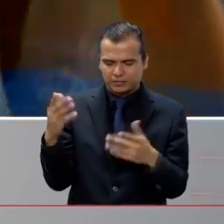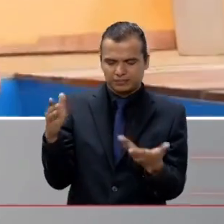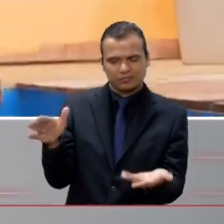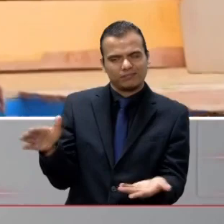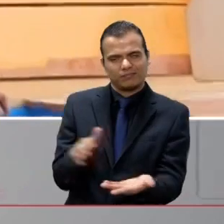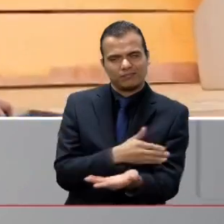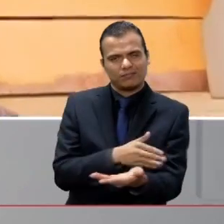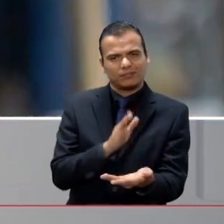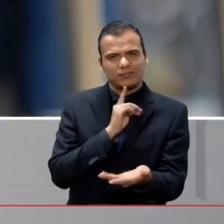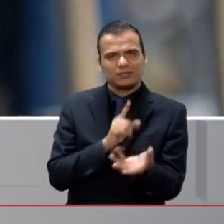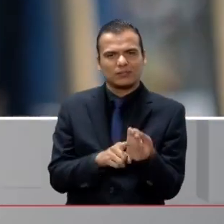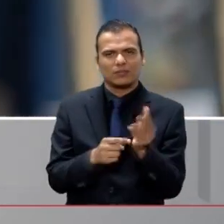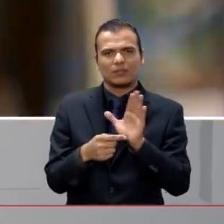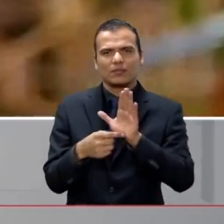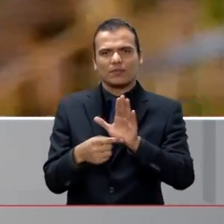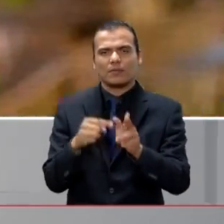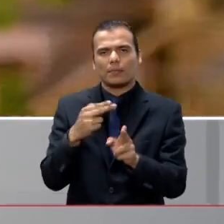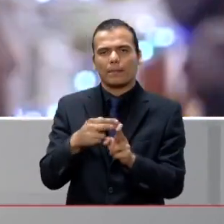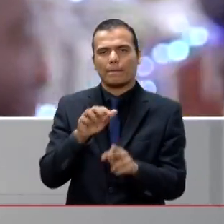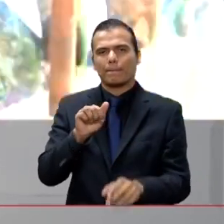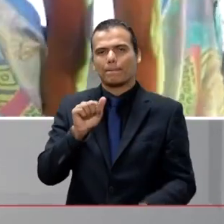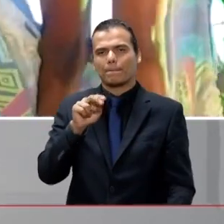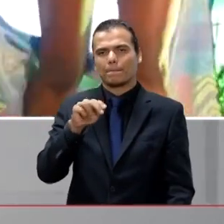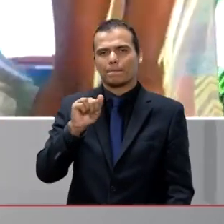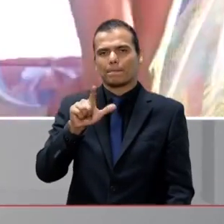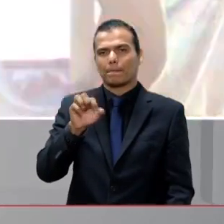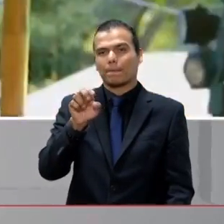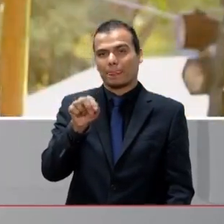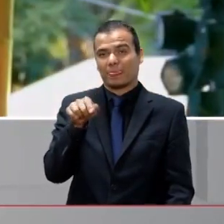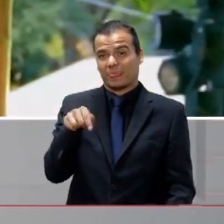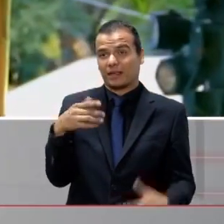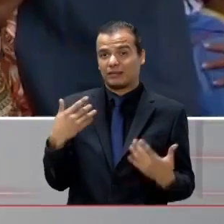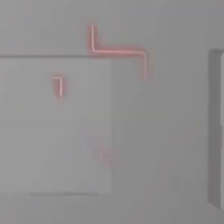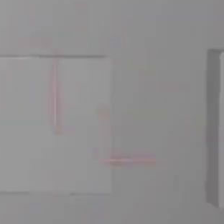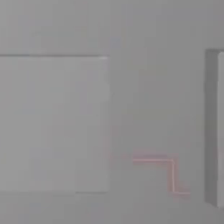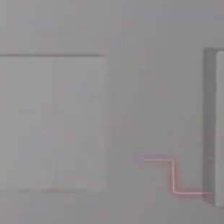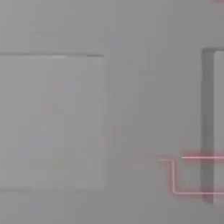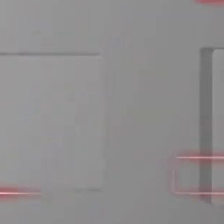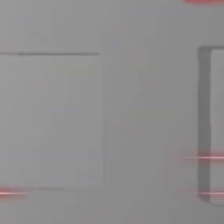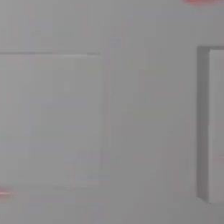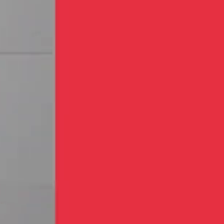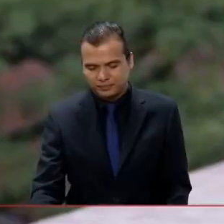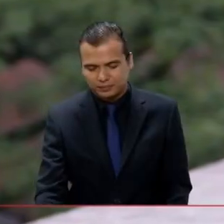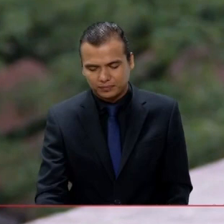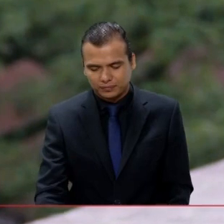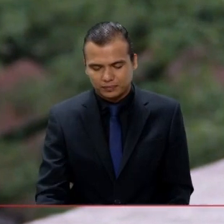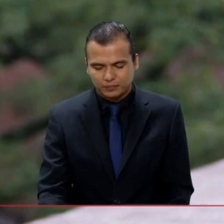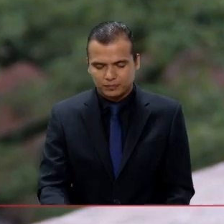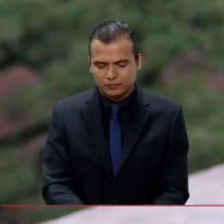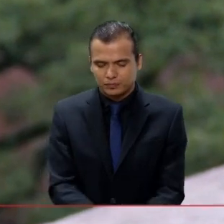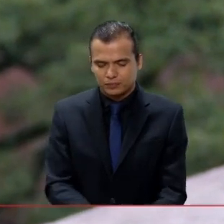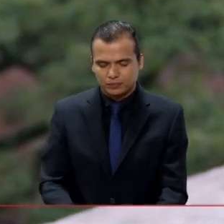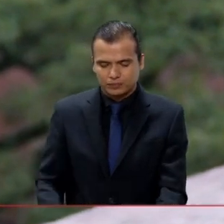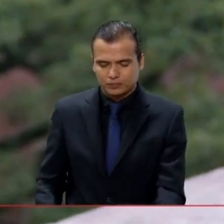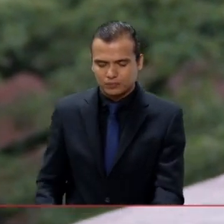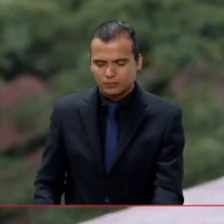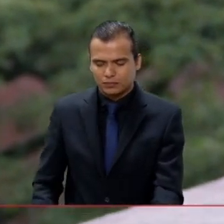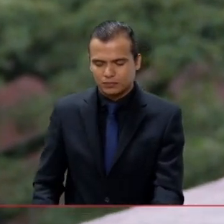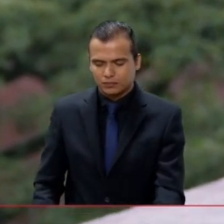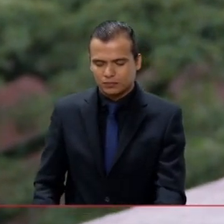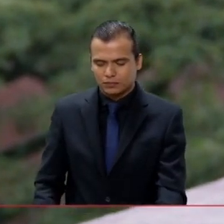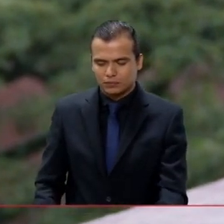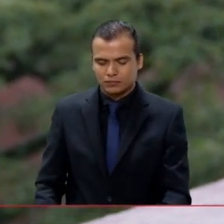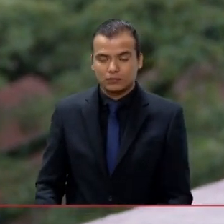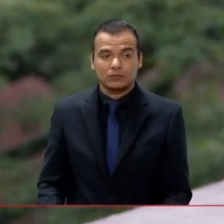musical del grupo canalón de Tim viik es importante esta